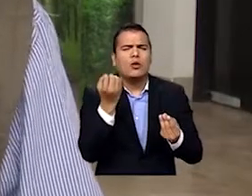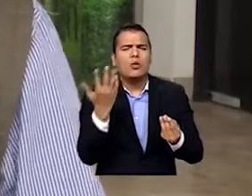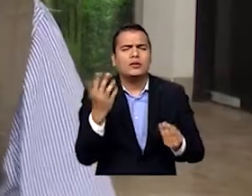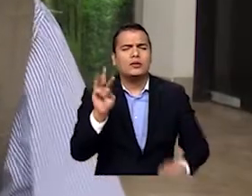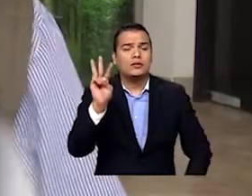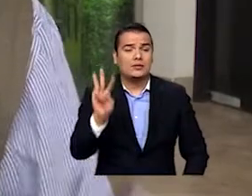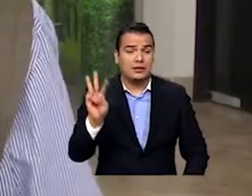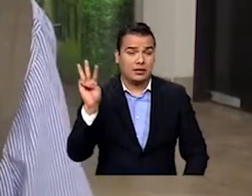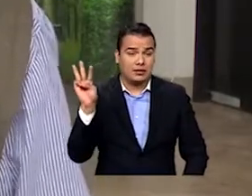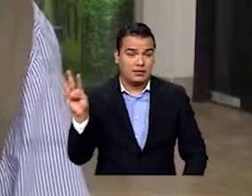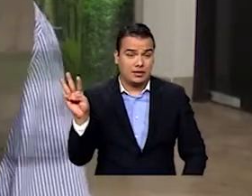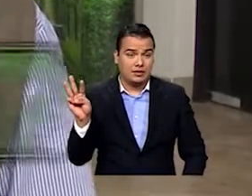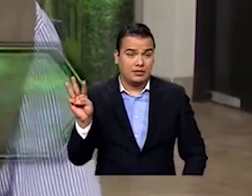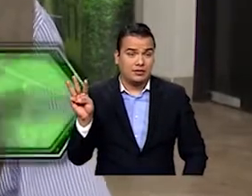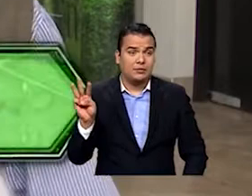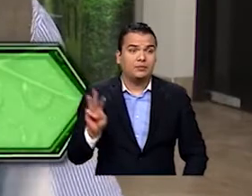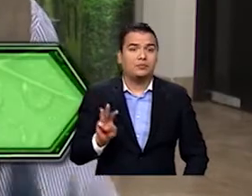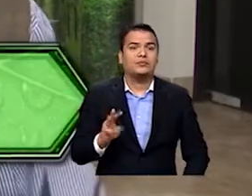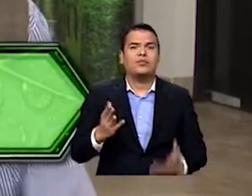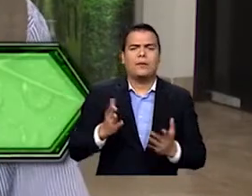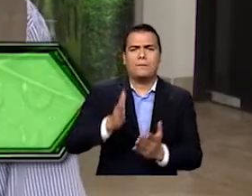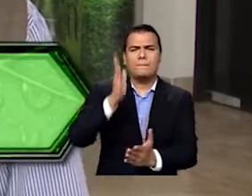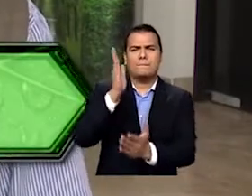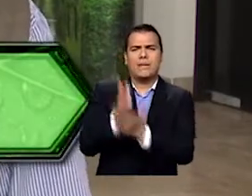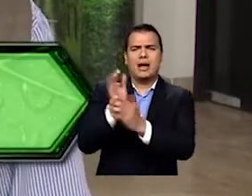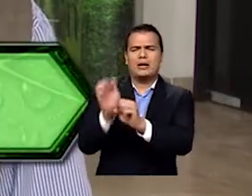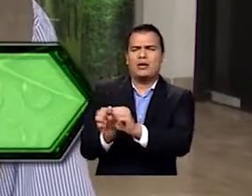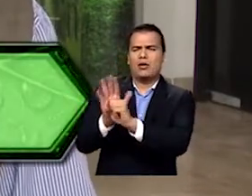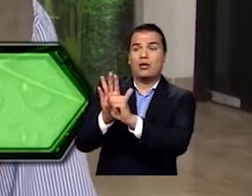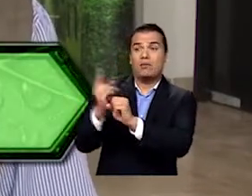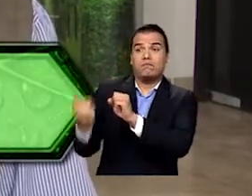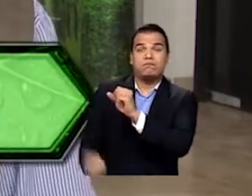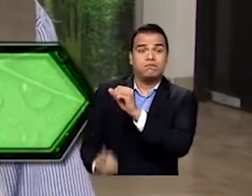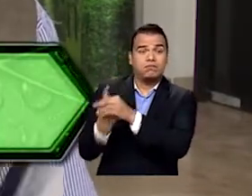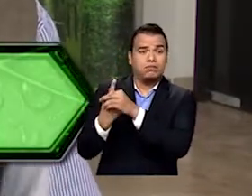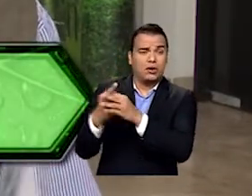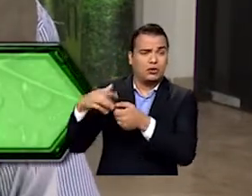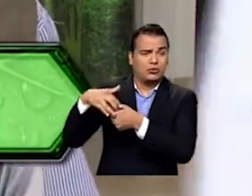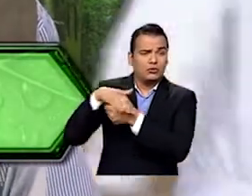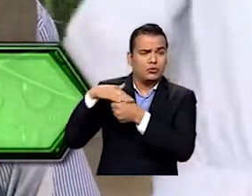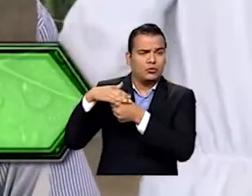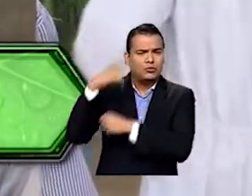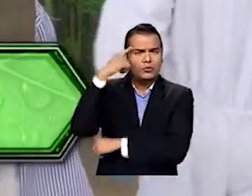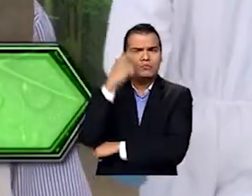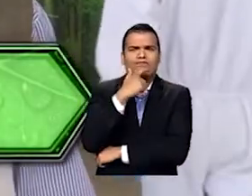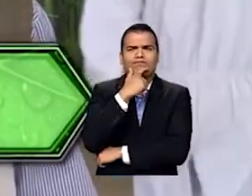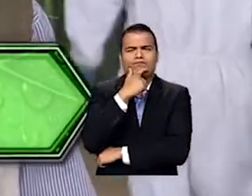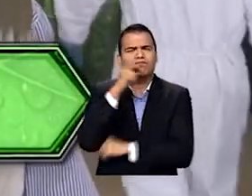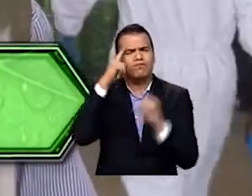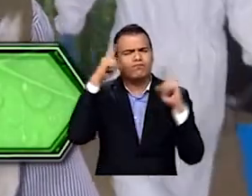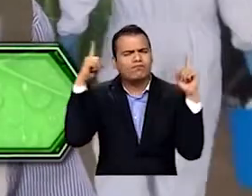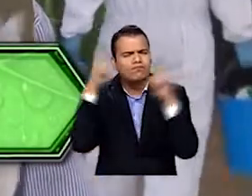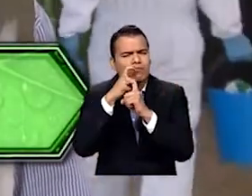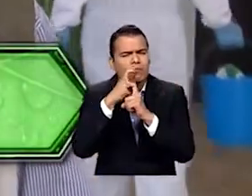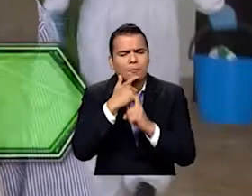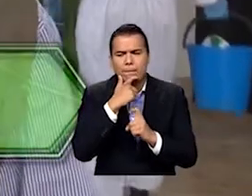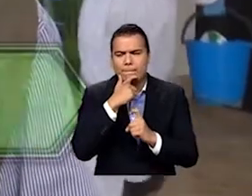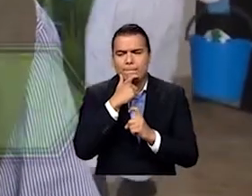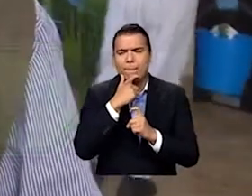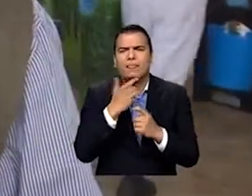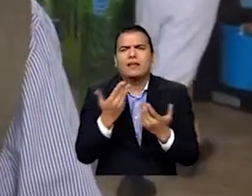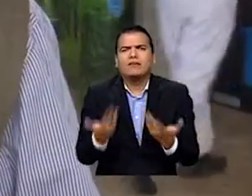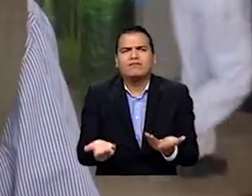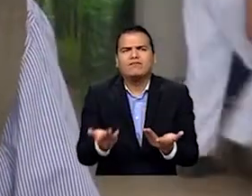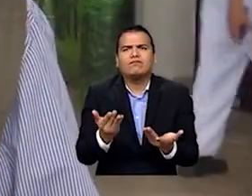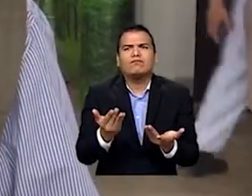estábamos en medio de la emergencia sanitaria, cuando empezó todo este proceso, nos preguntamos cuál era la apuesta que